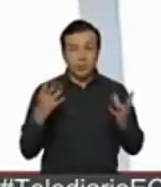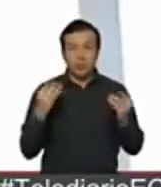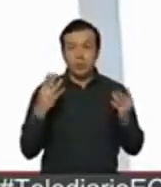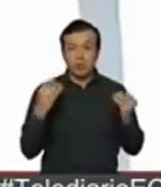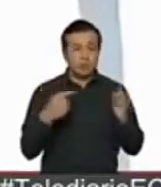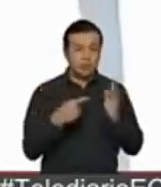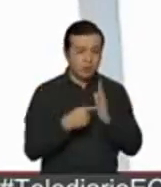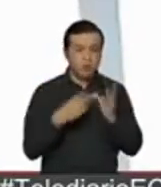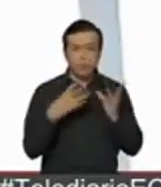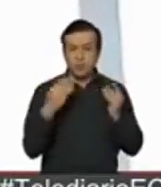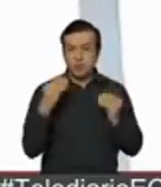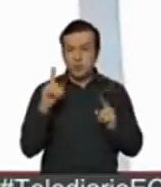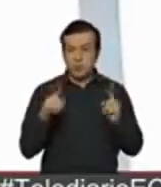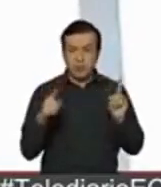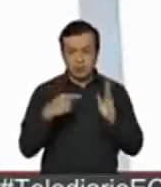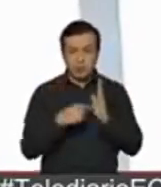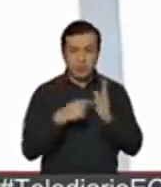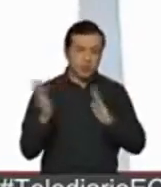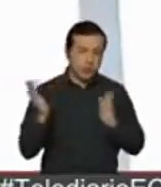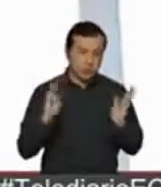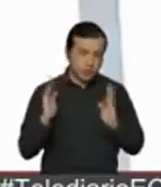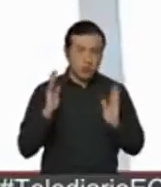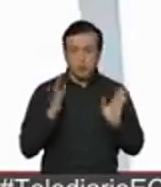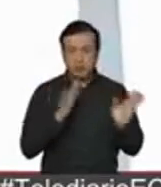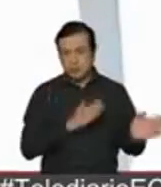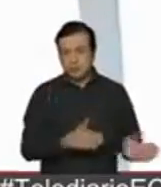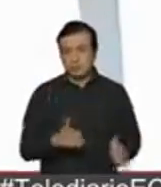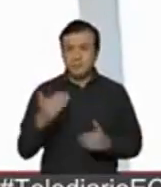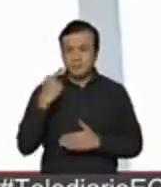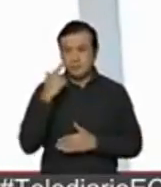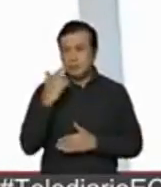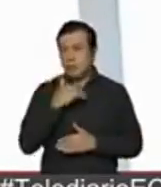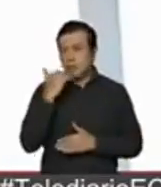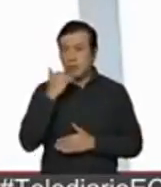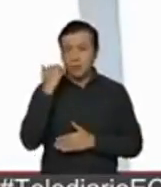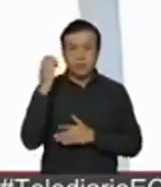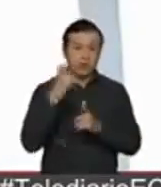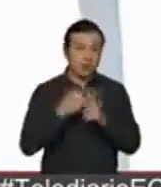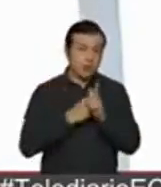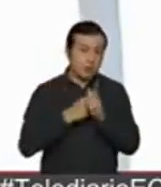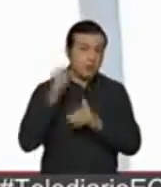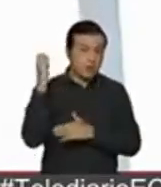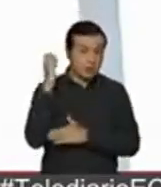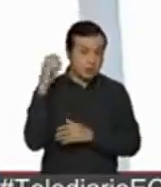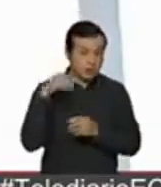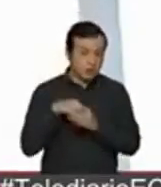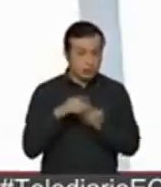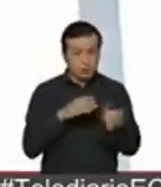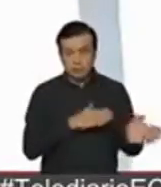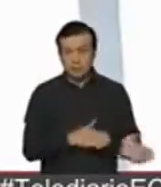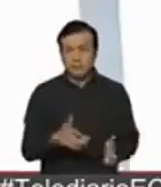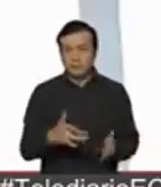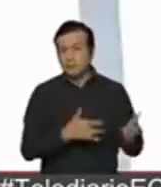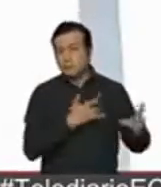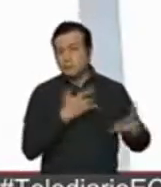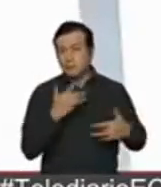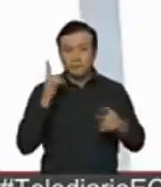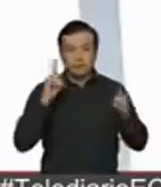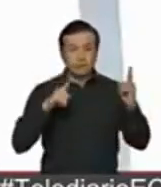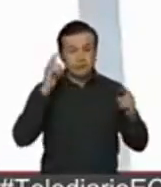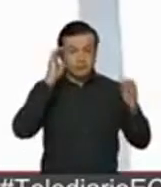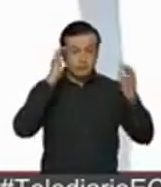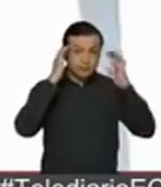de impuestos, algunos de ellos temporales, creados justamente para sortear urgencias fiscales y que generan dolores de